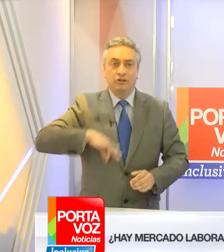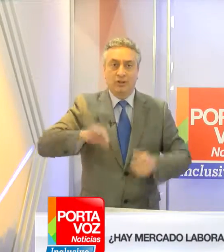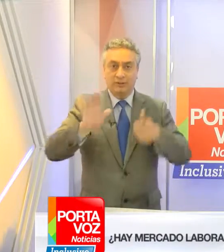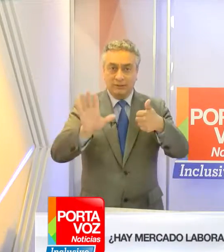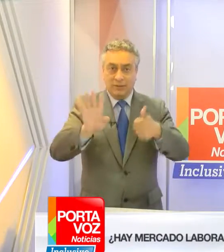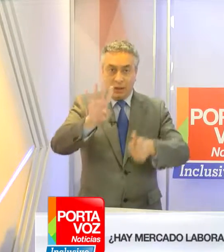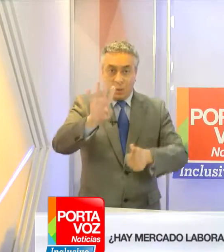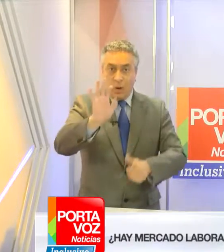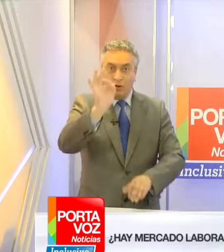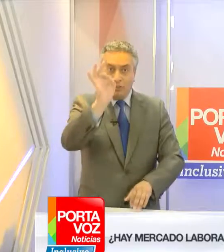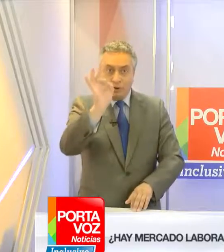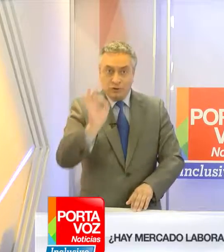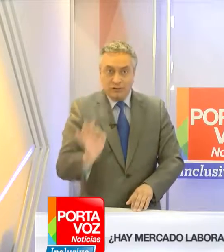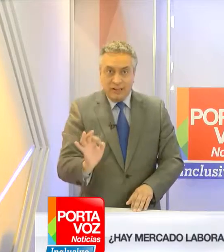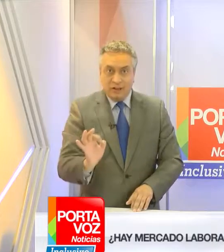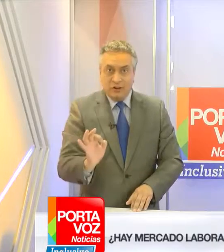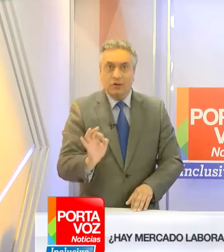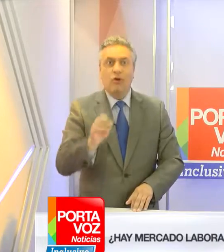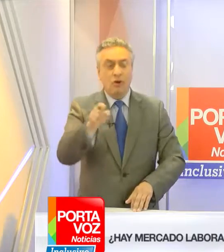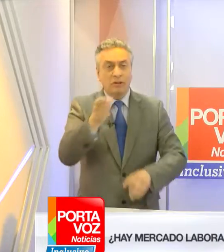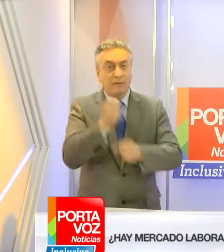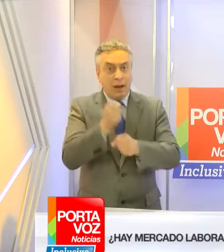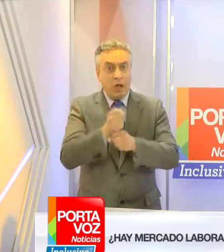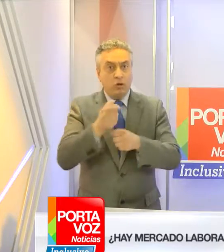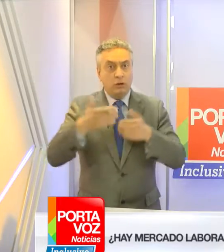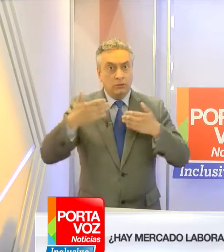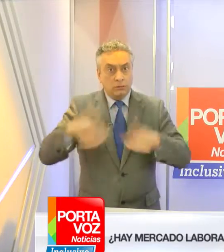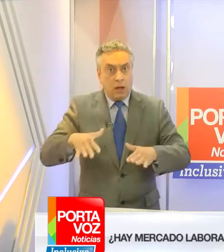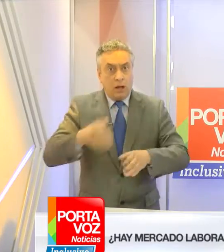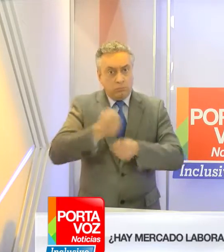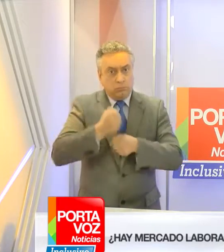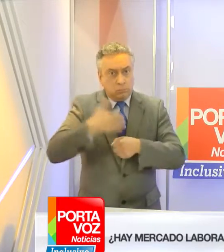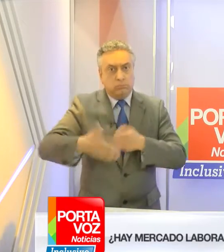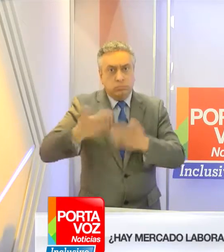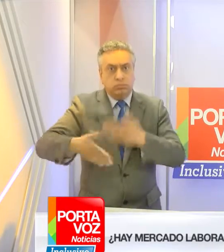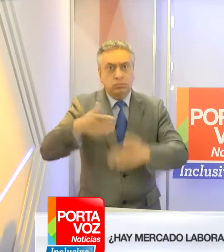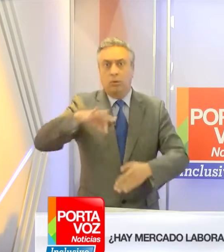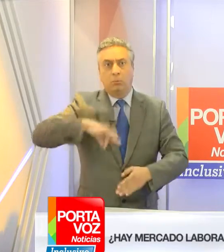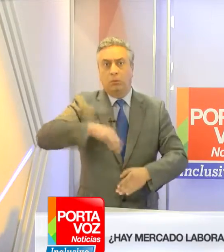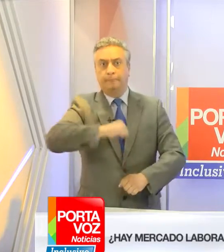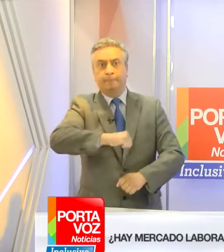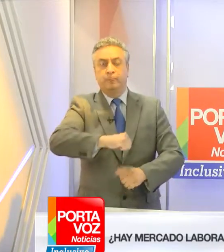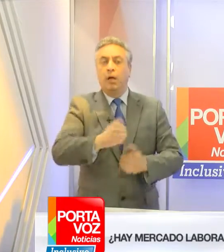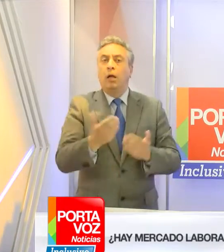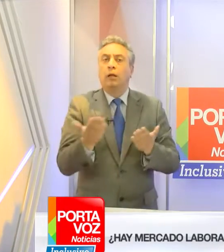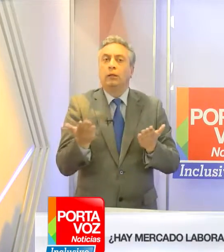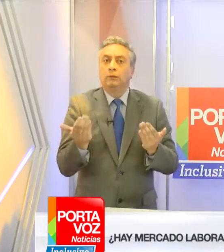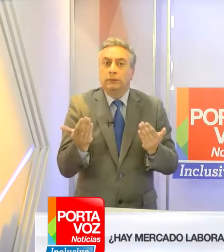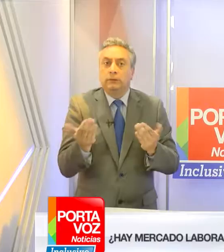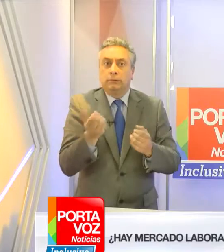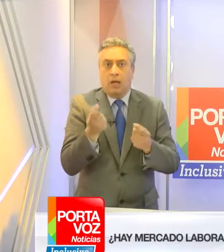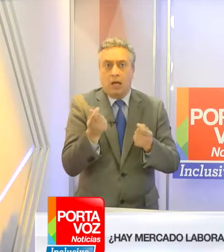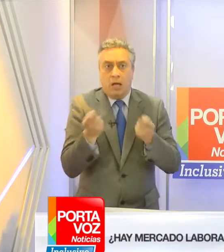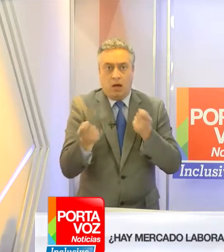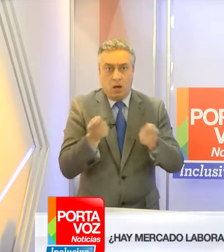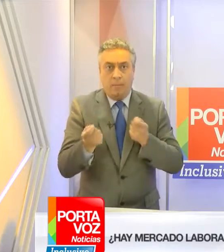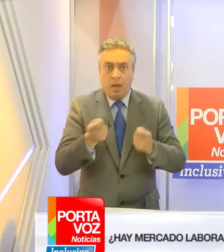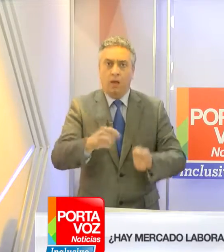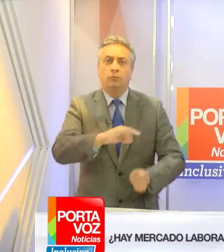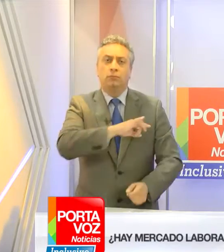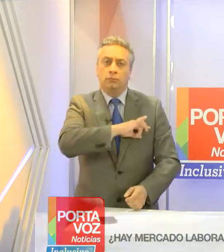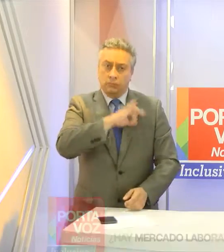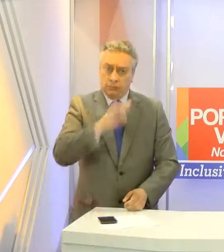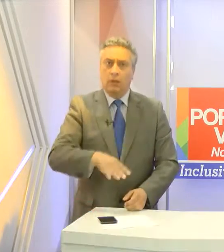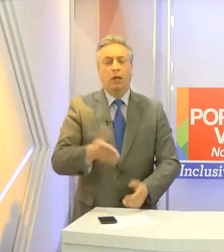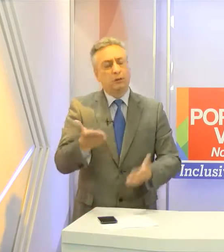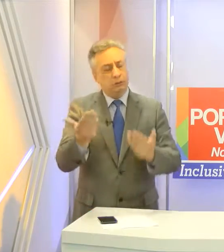que continúa trabajando después de jubilar lo hace por necesidad económica. Esto refleja por qué gran parte de los chilenos exige